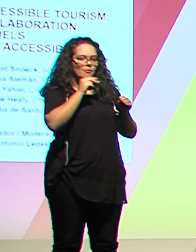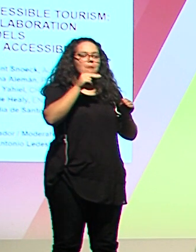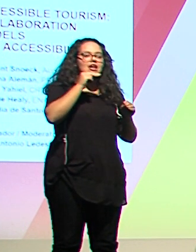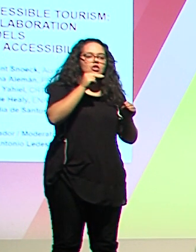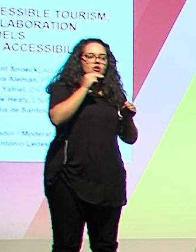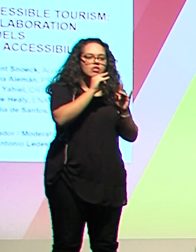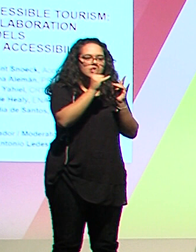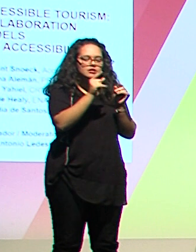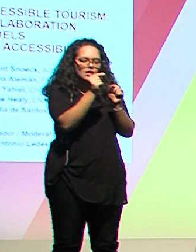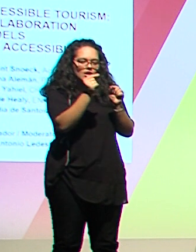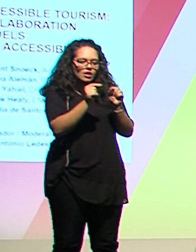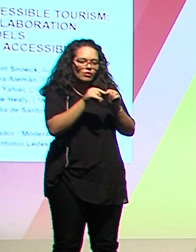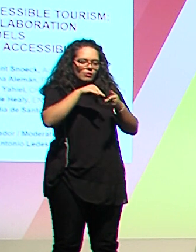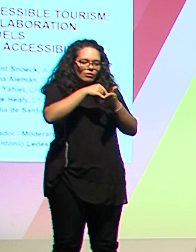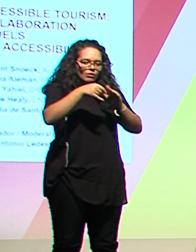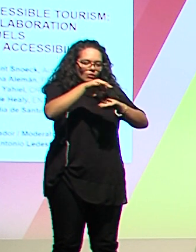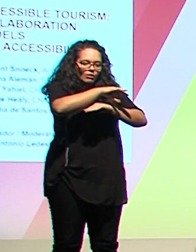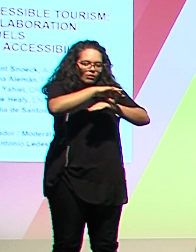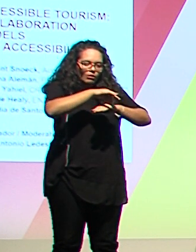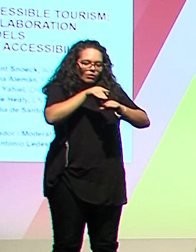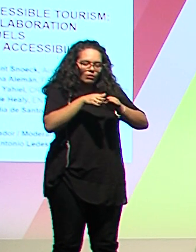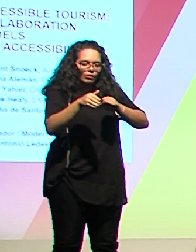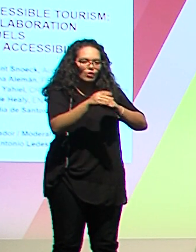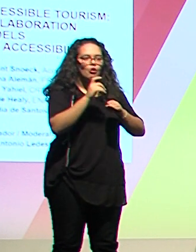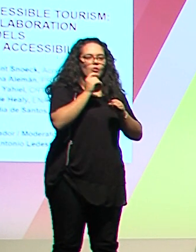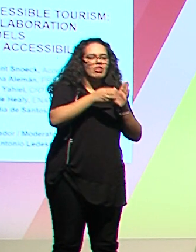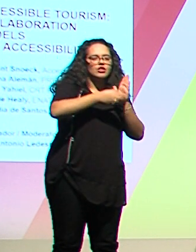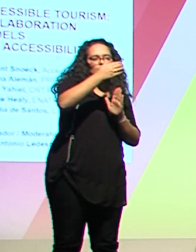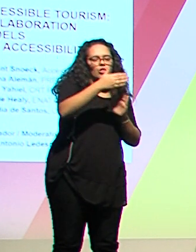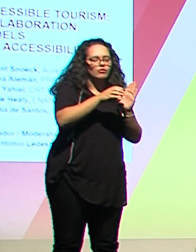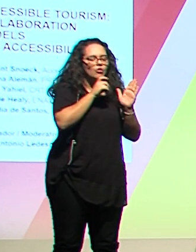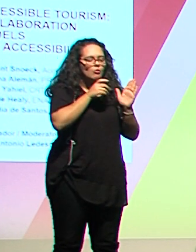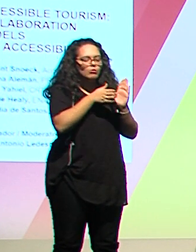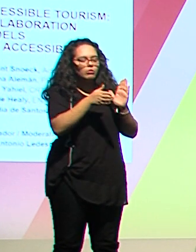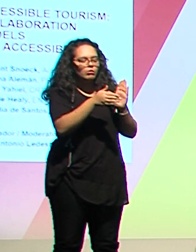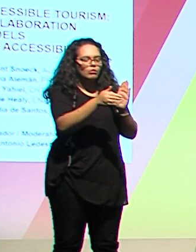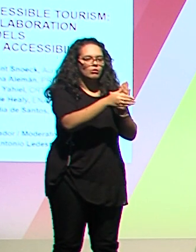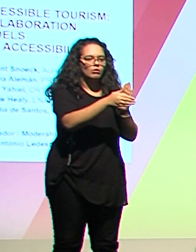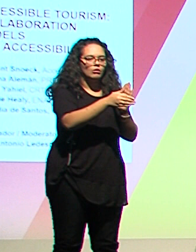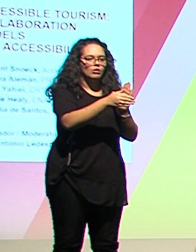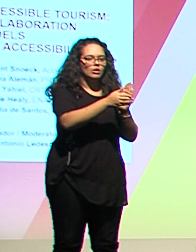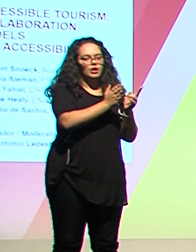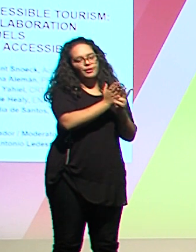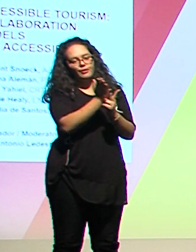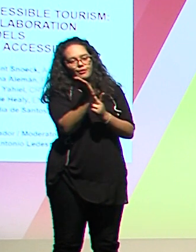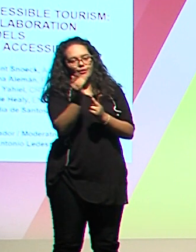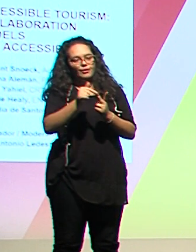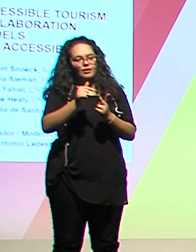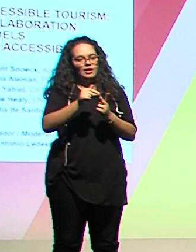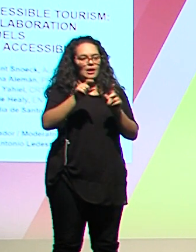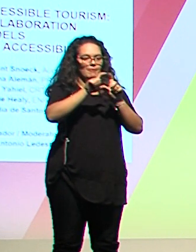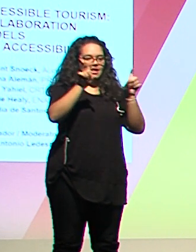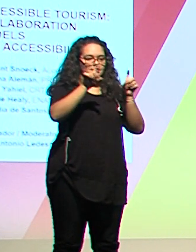Es un arquitecto el que diseña cómo va a ir el ascensor. Y luego va a haber la